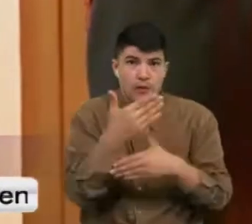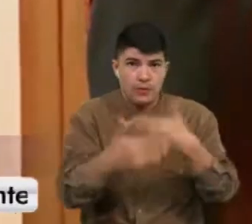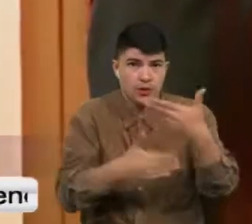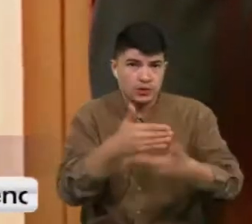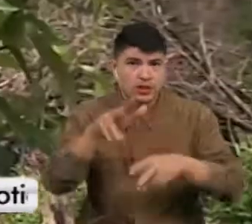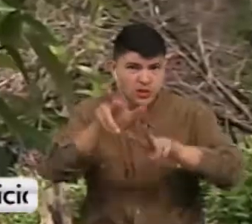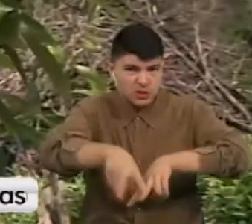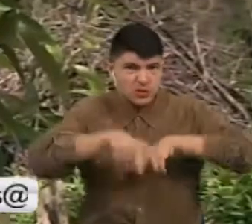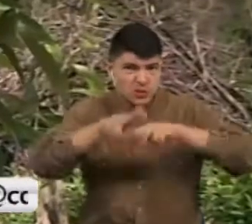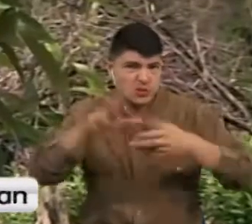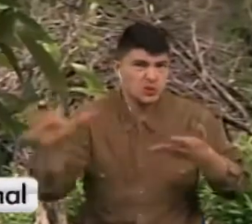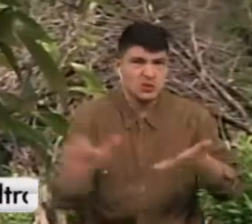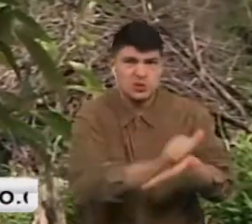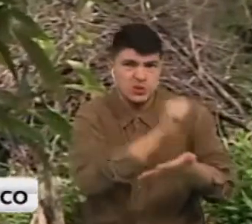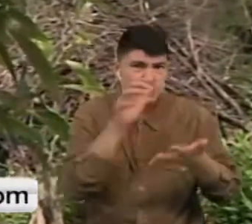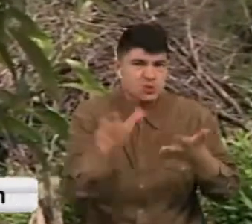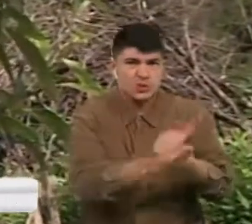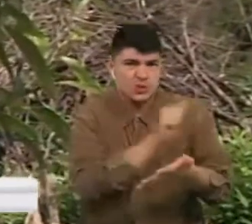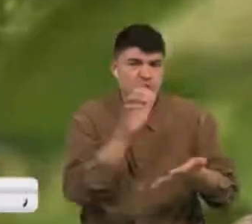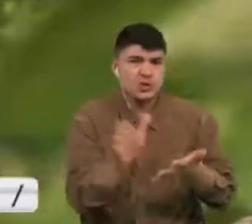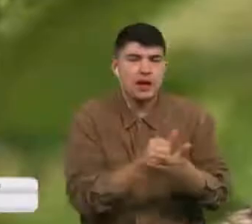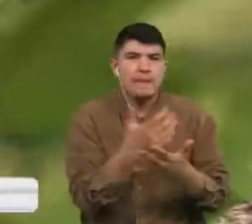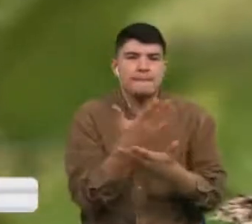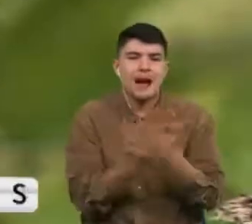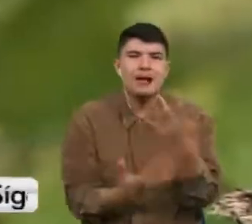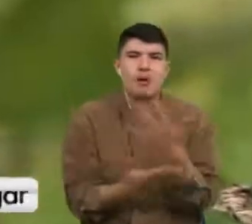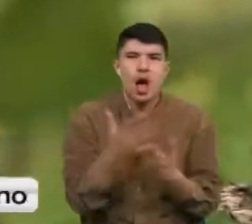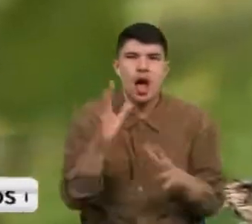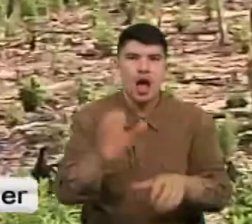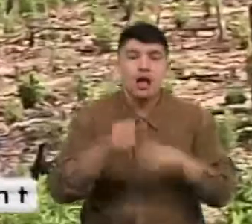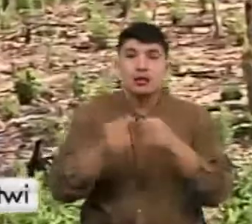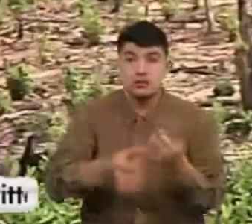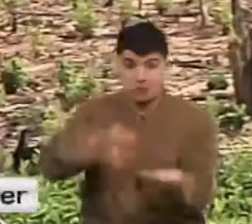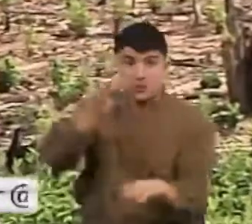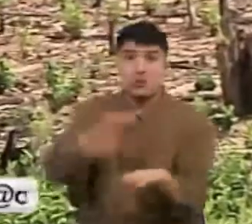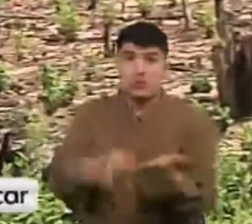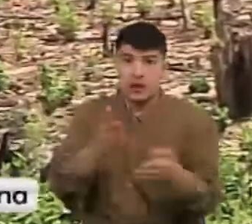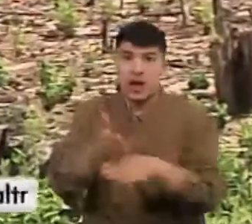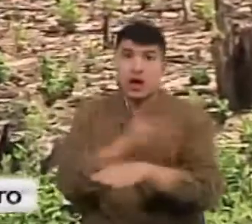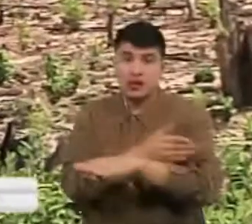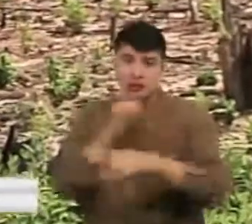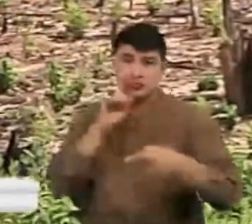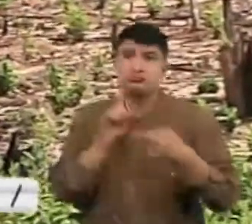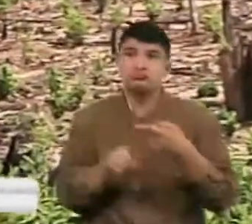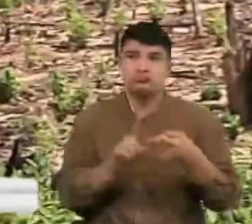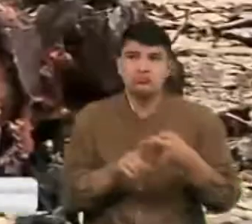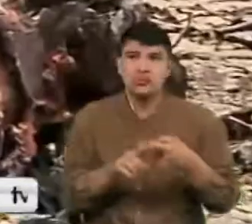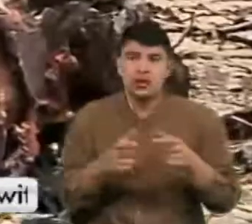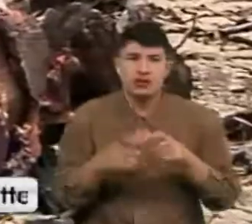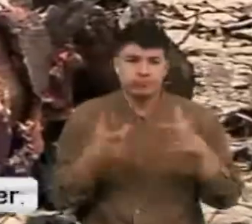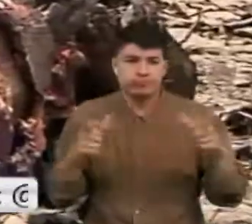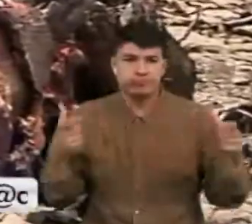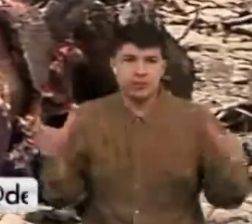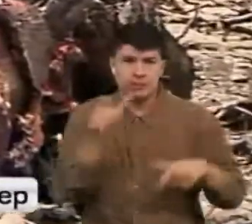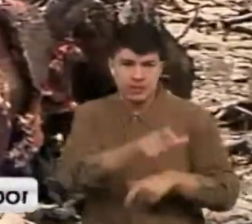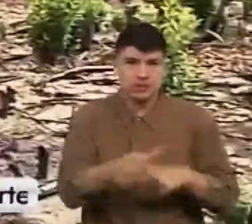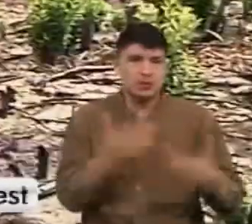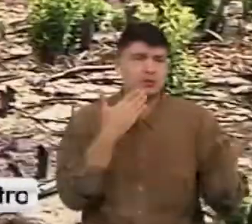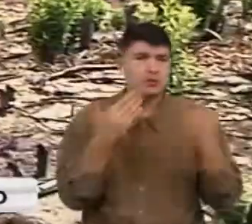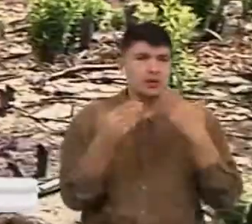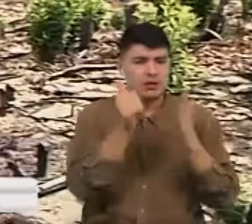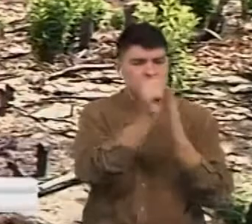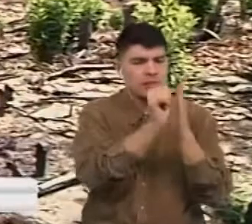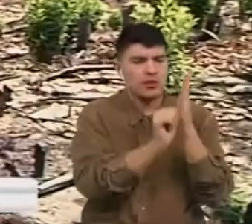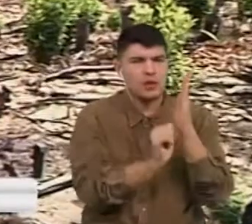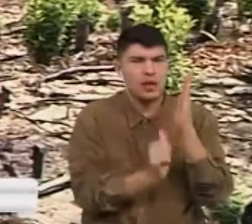de cultivos ilícitos manualmente sea que se cumpla con lo prometido. El aumento de los cupos de los campesinos a los programas